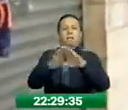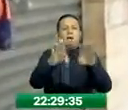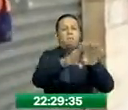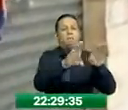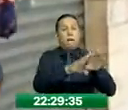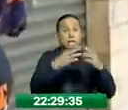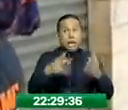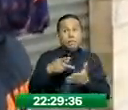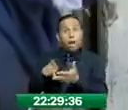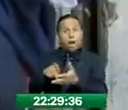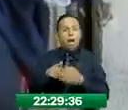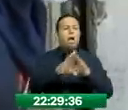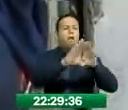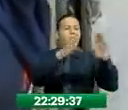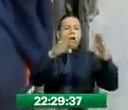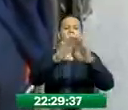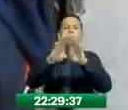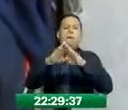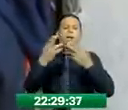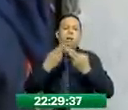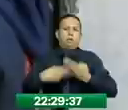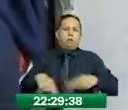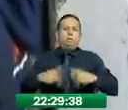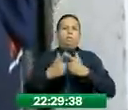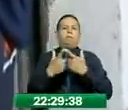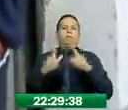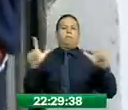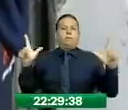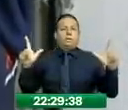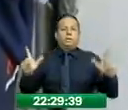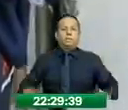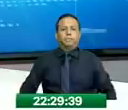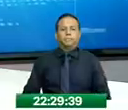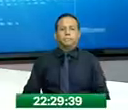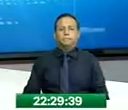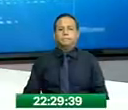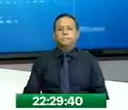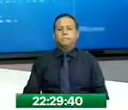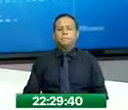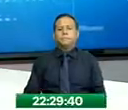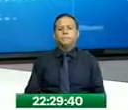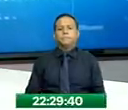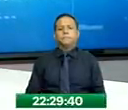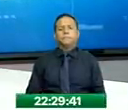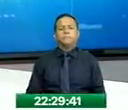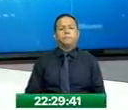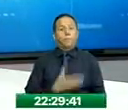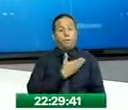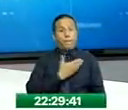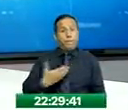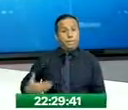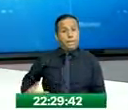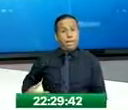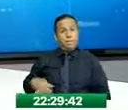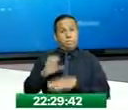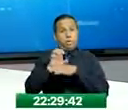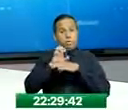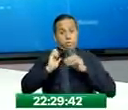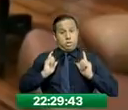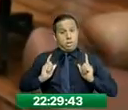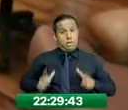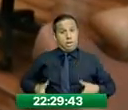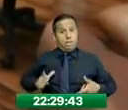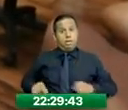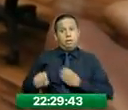retirados informó mauricio sánchez elpresidente lenin moreno se reunió vía telemática